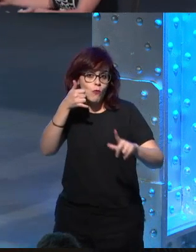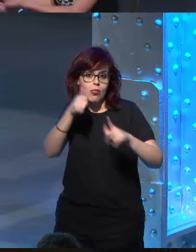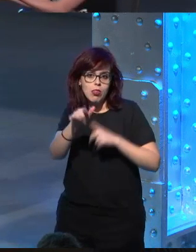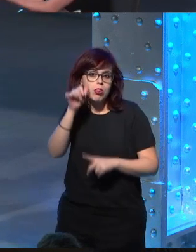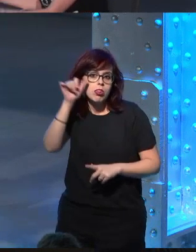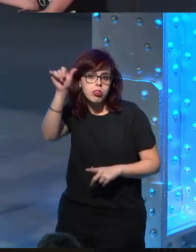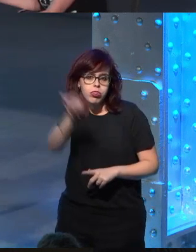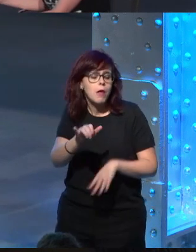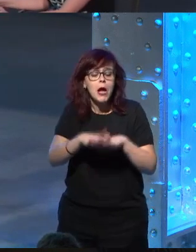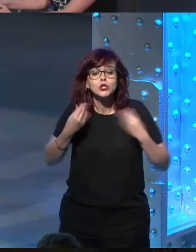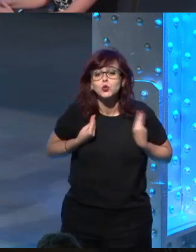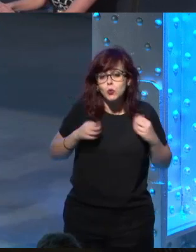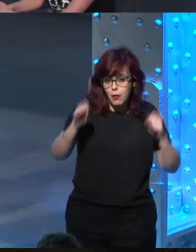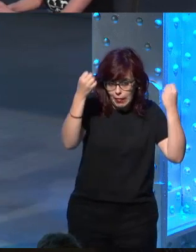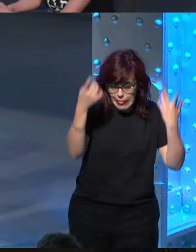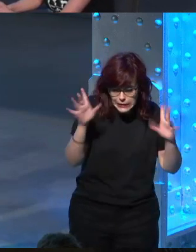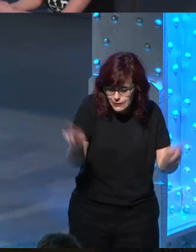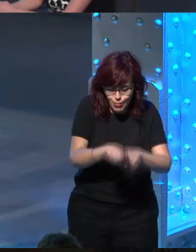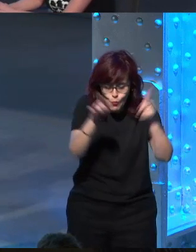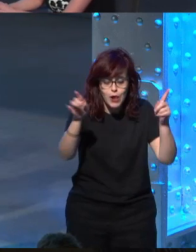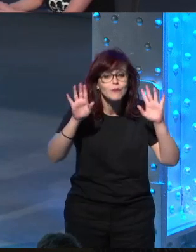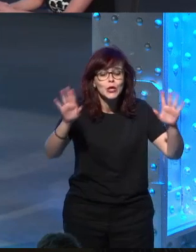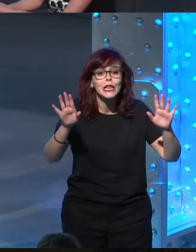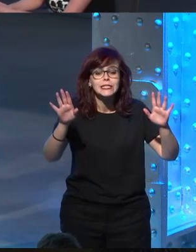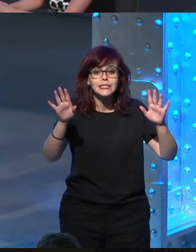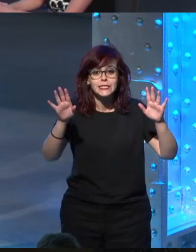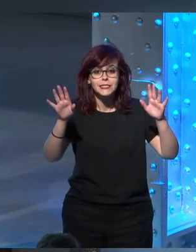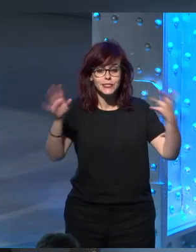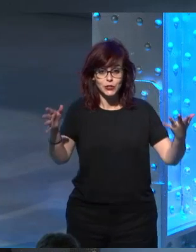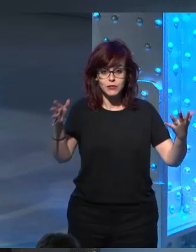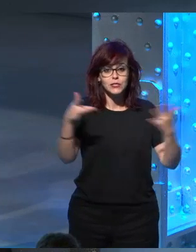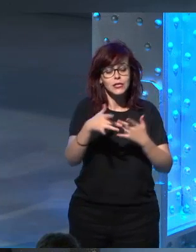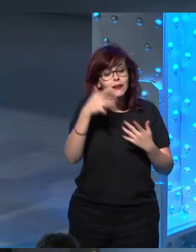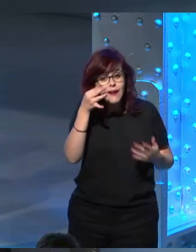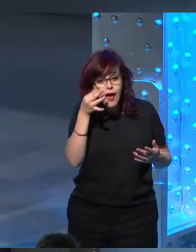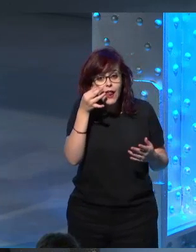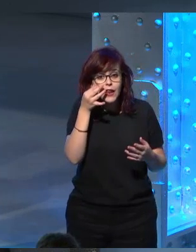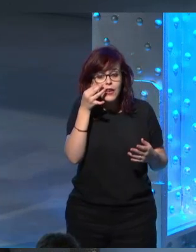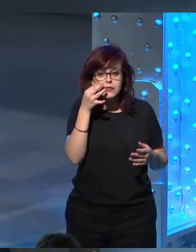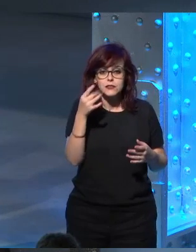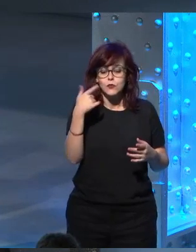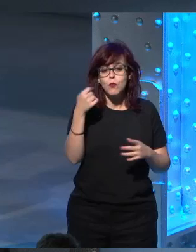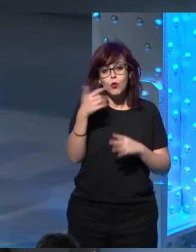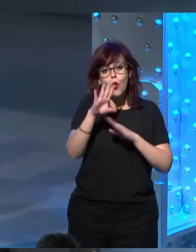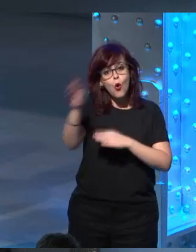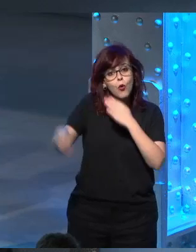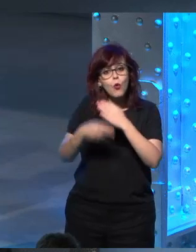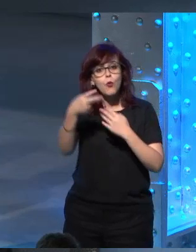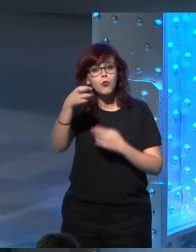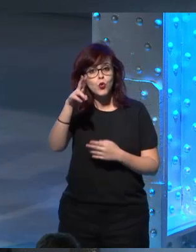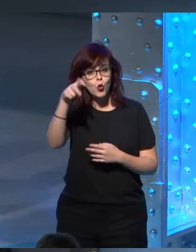YouTubervientes, ¿no? Los supervivientes, ¿no? Al final. Sí. Vale. Pues eso, entonces, pero en cualquier caso, apoyando un poco lo que decía Bruno, es